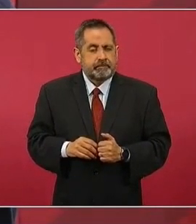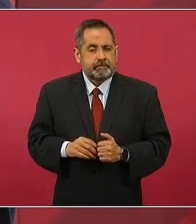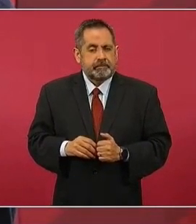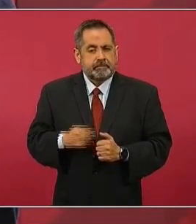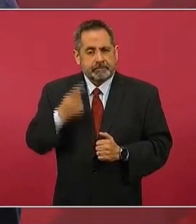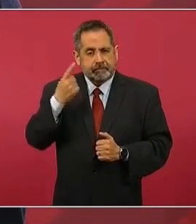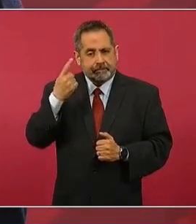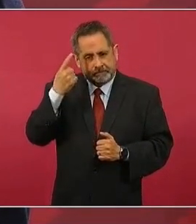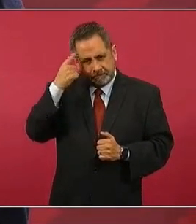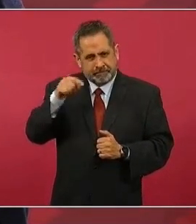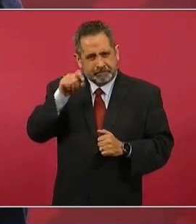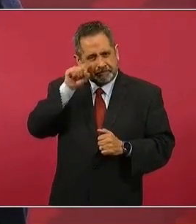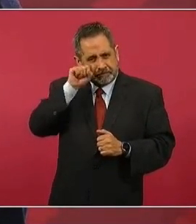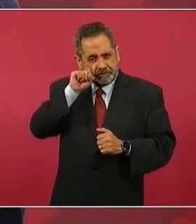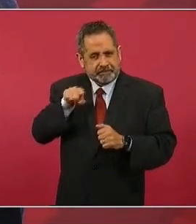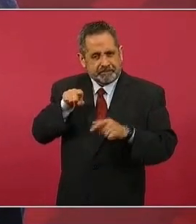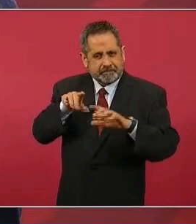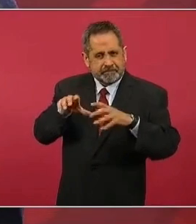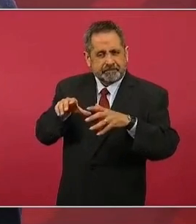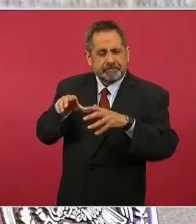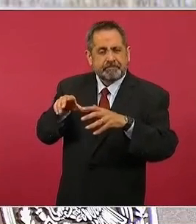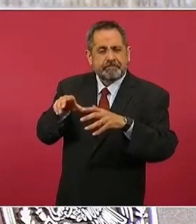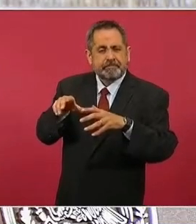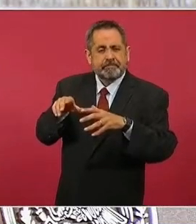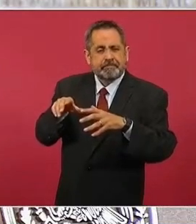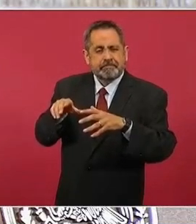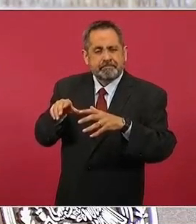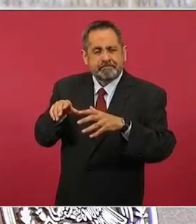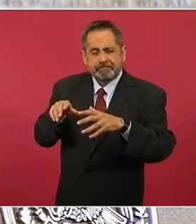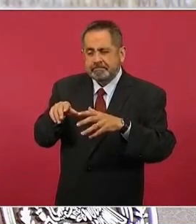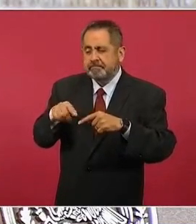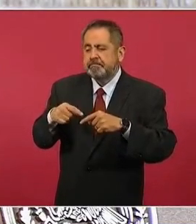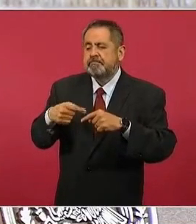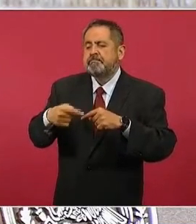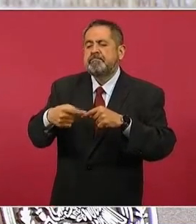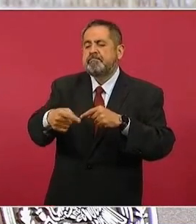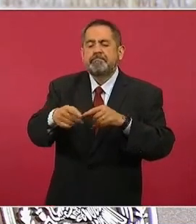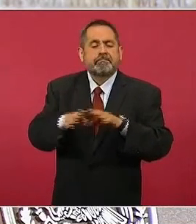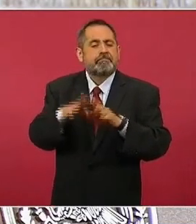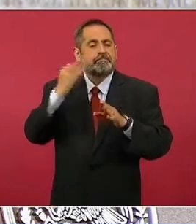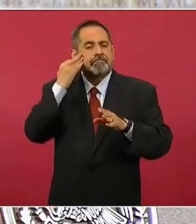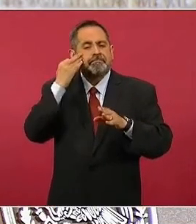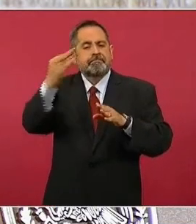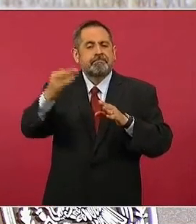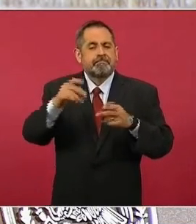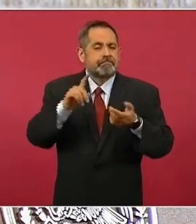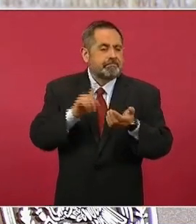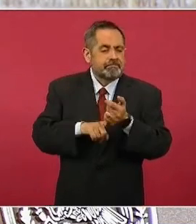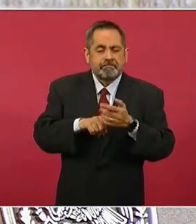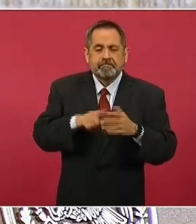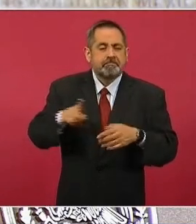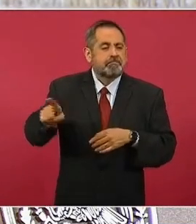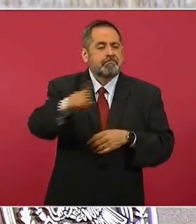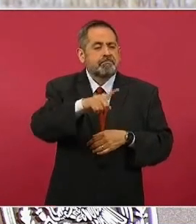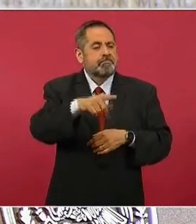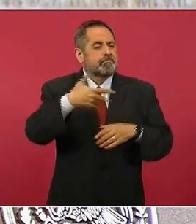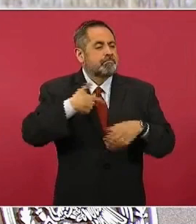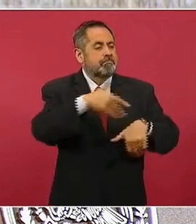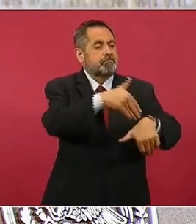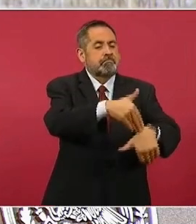vincula a la cargada, ahí también surge el besamanos.